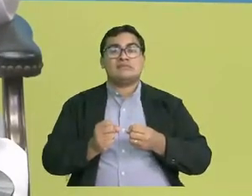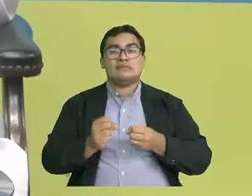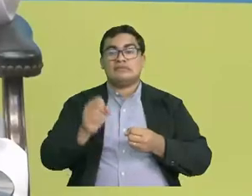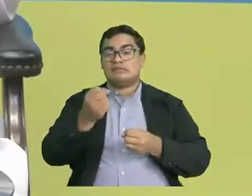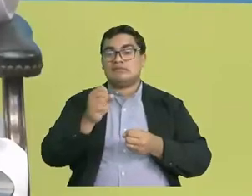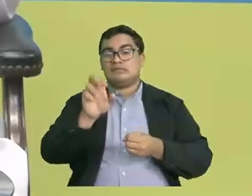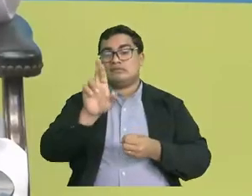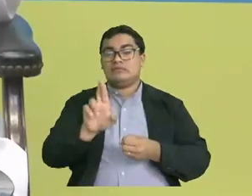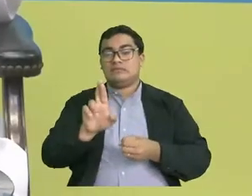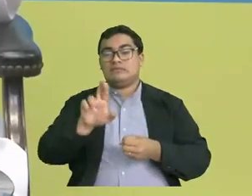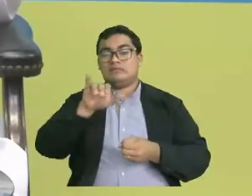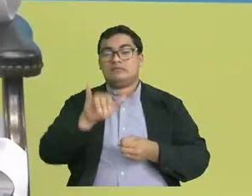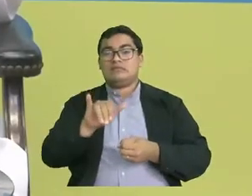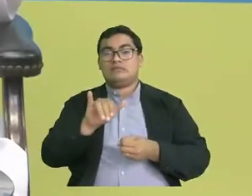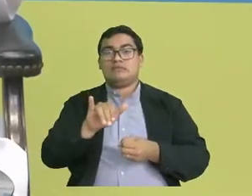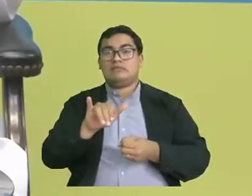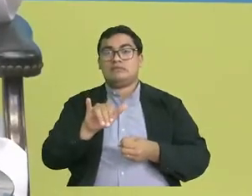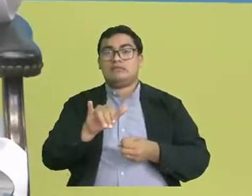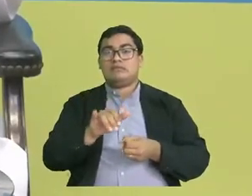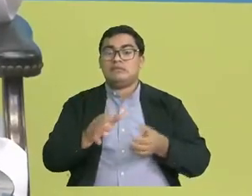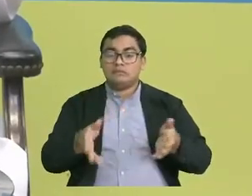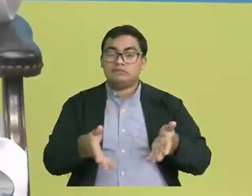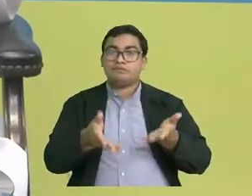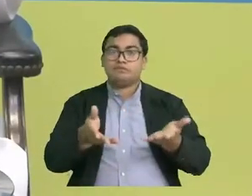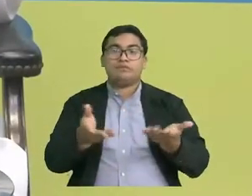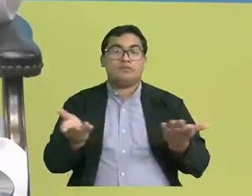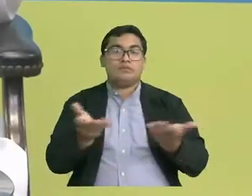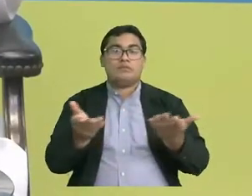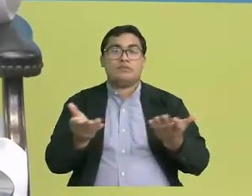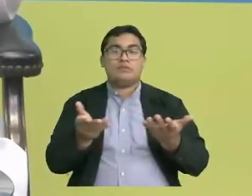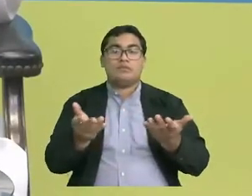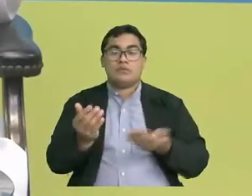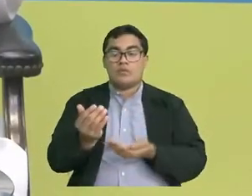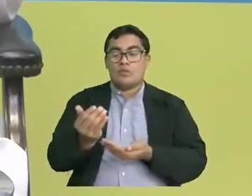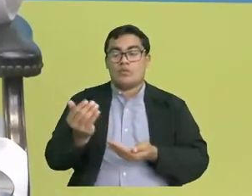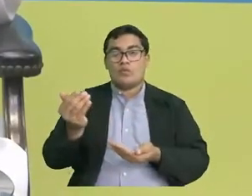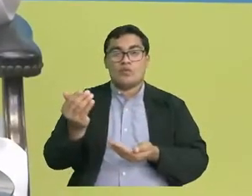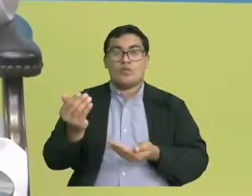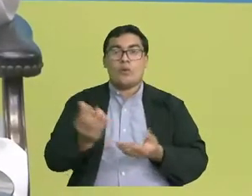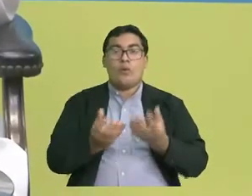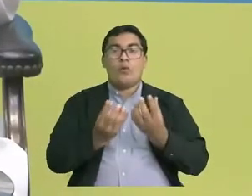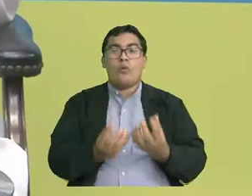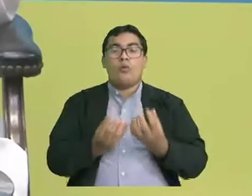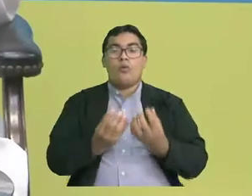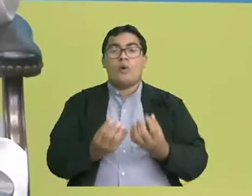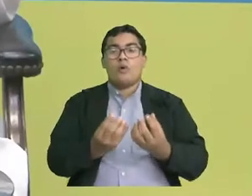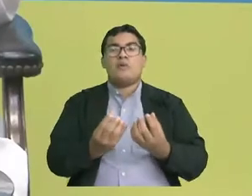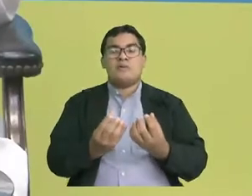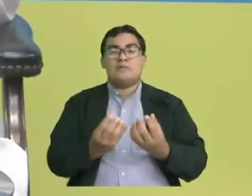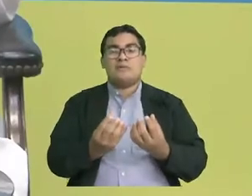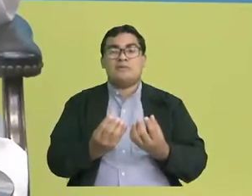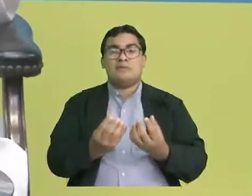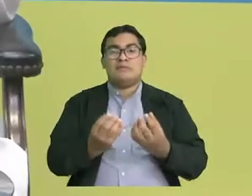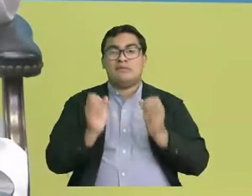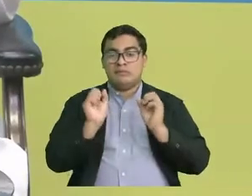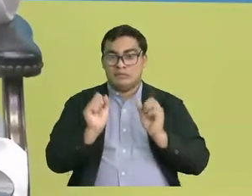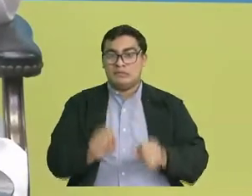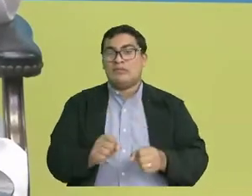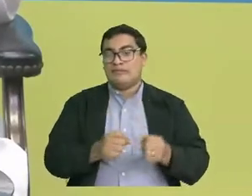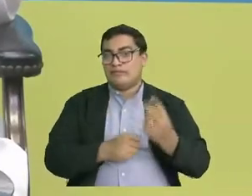SRY estimula al testículo del feto para que produzca dos